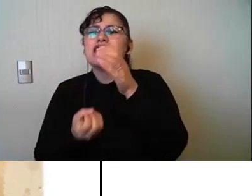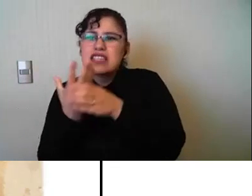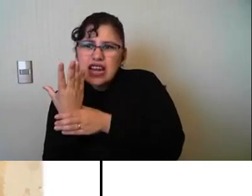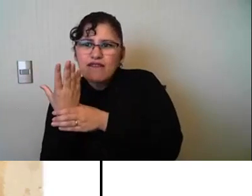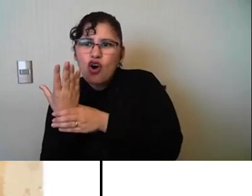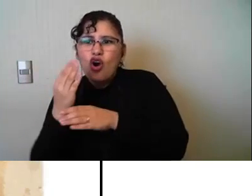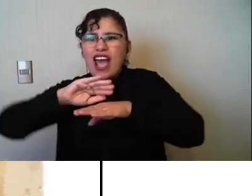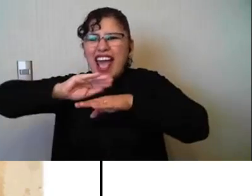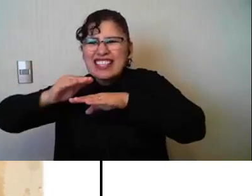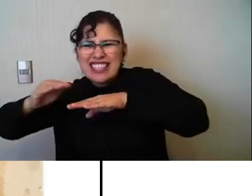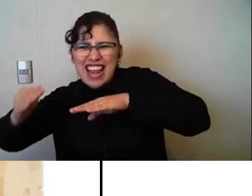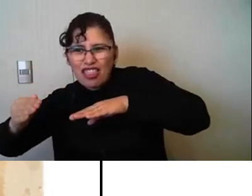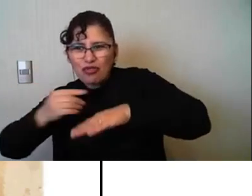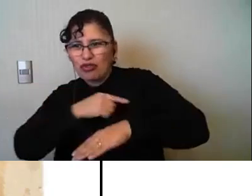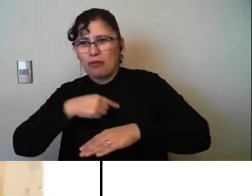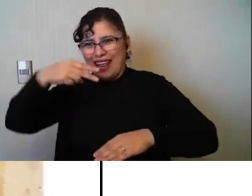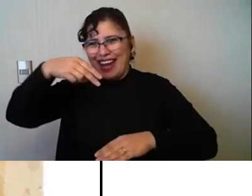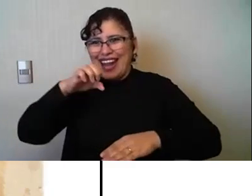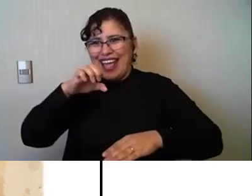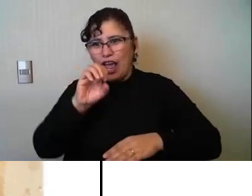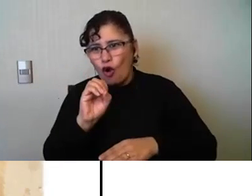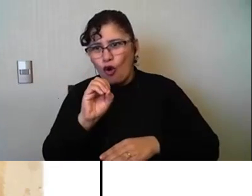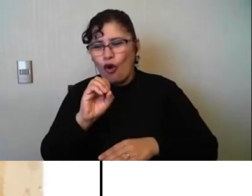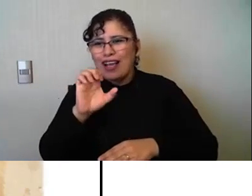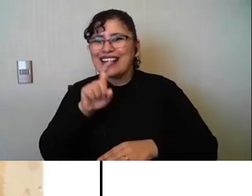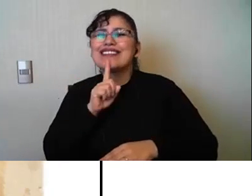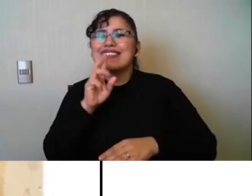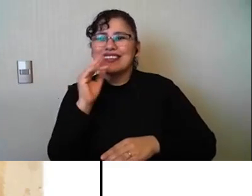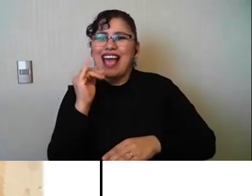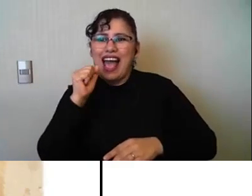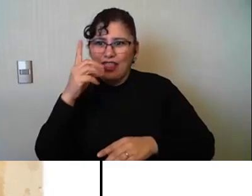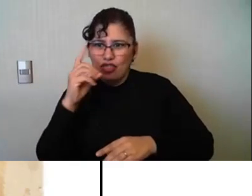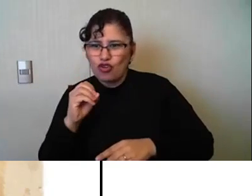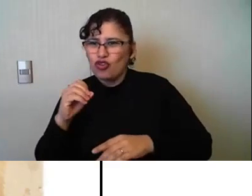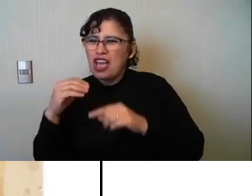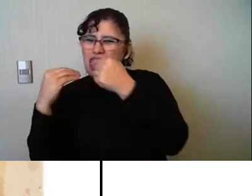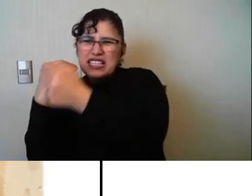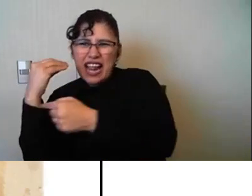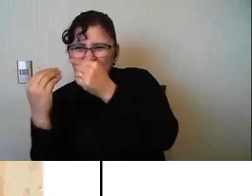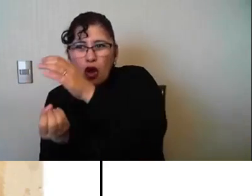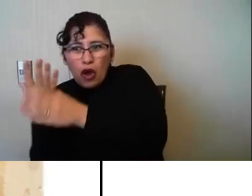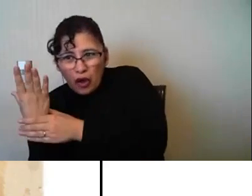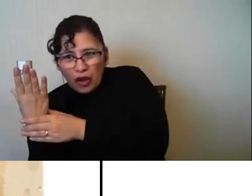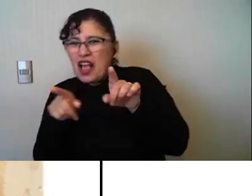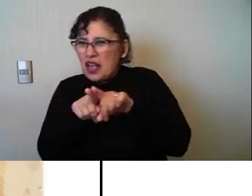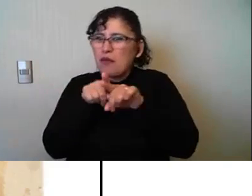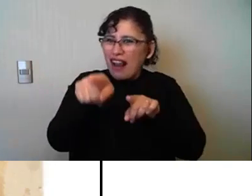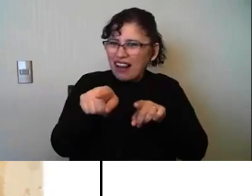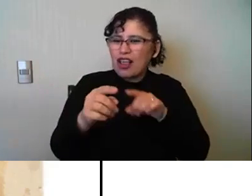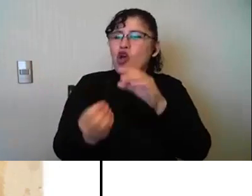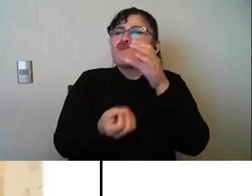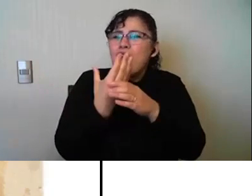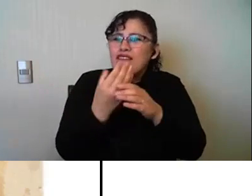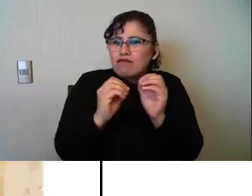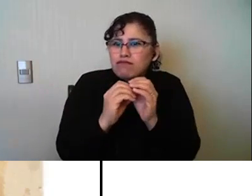neoestriado. Así como vimos la clasificación en el cerebelo, acá también tenemos distintas capas que han aparecido